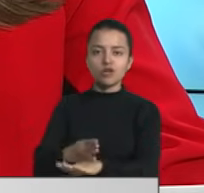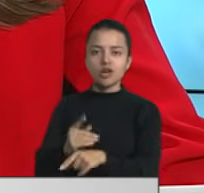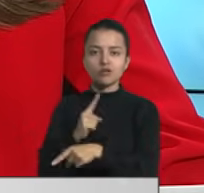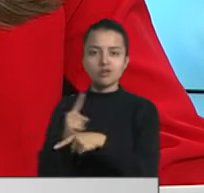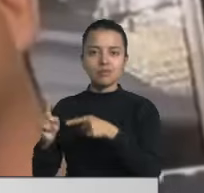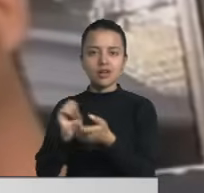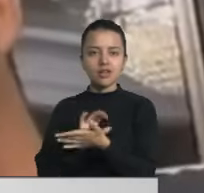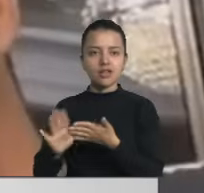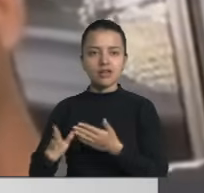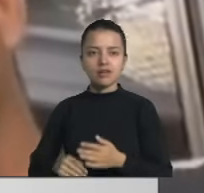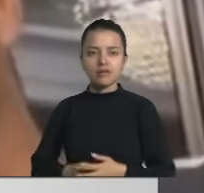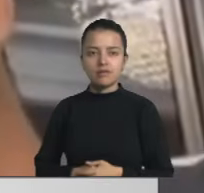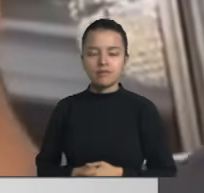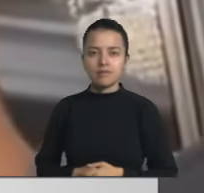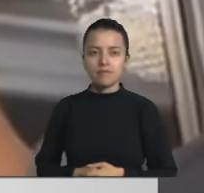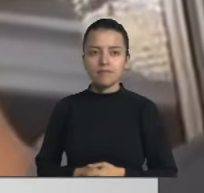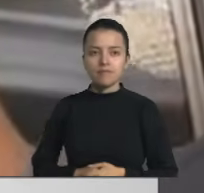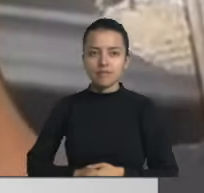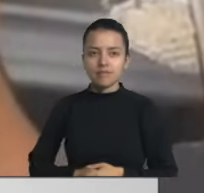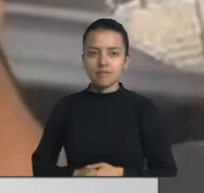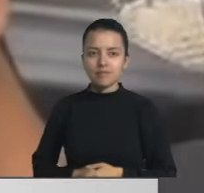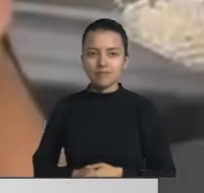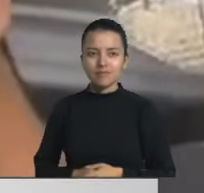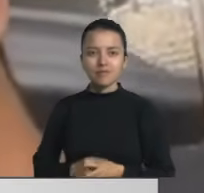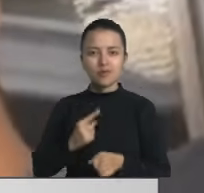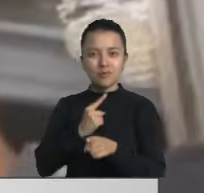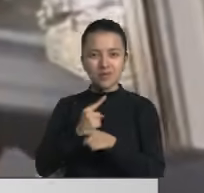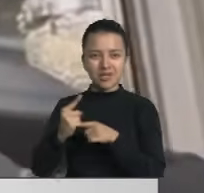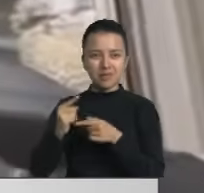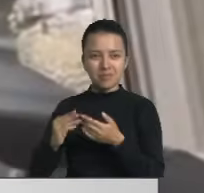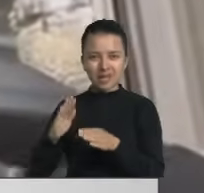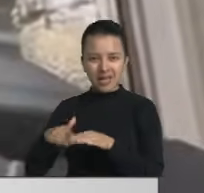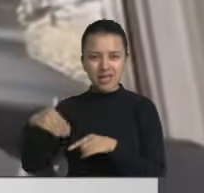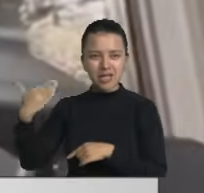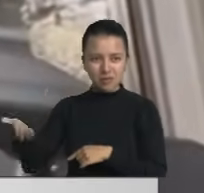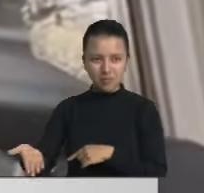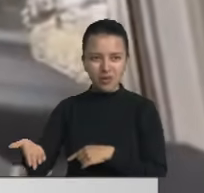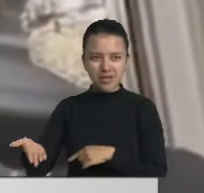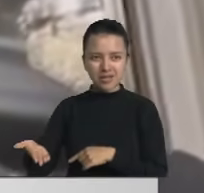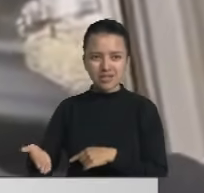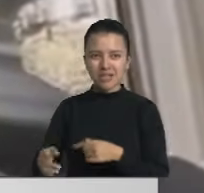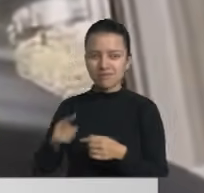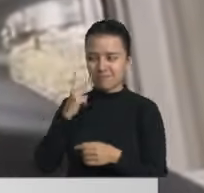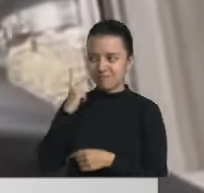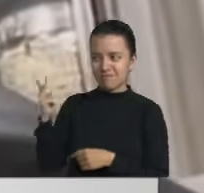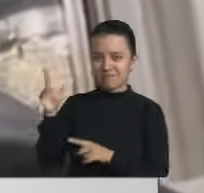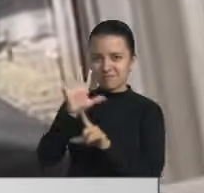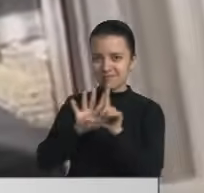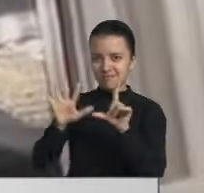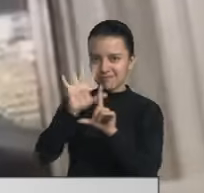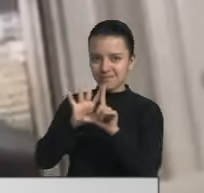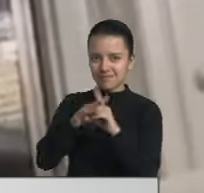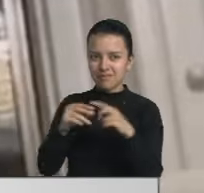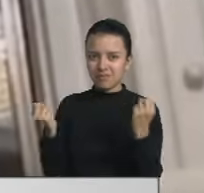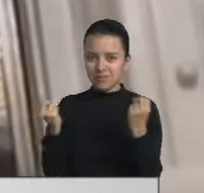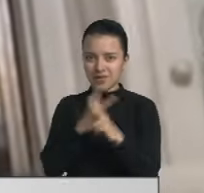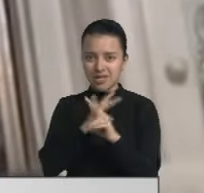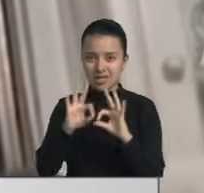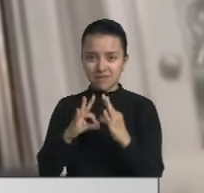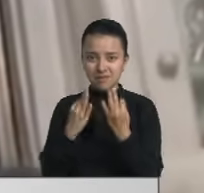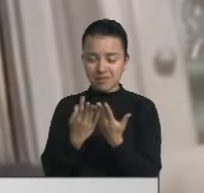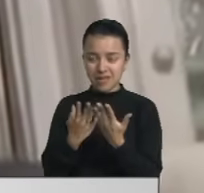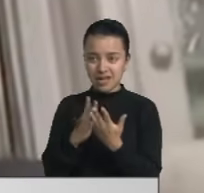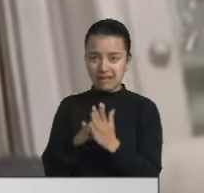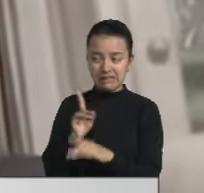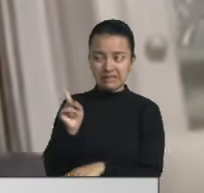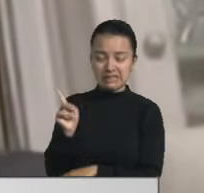Santa. Malparía. Una semana después que se conocieran estos videos en los que lo acusan de aparente violencia intrafamiliar, hoy